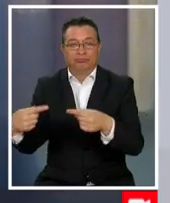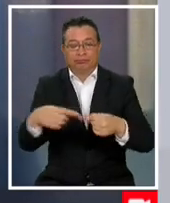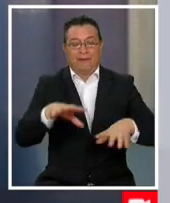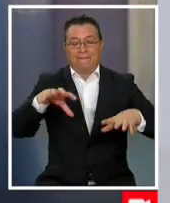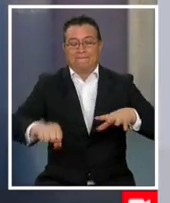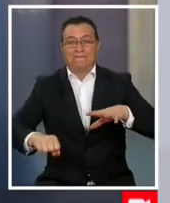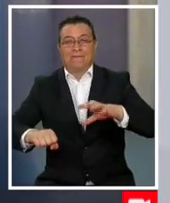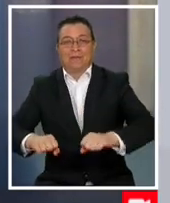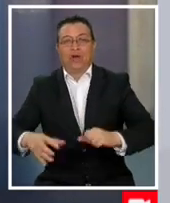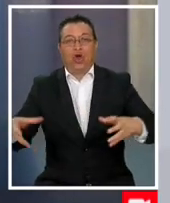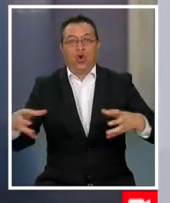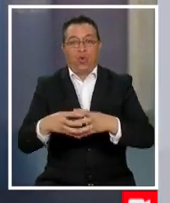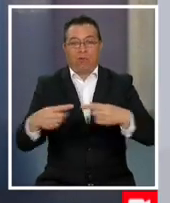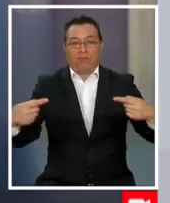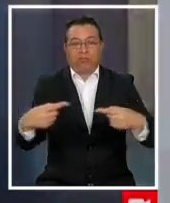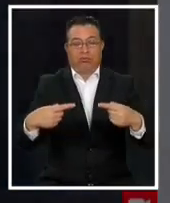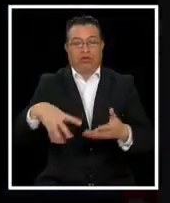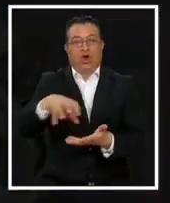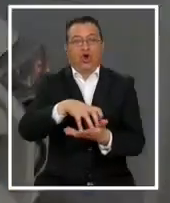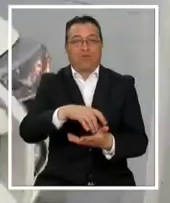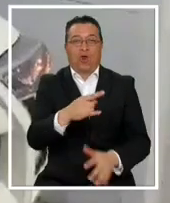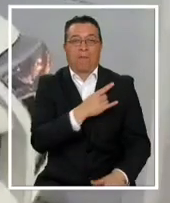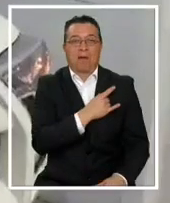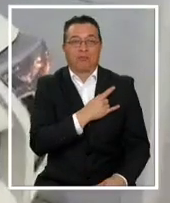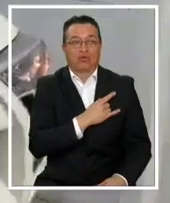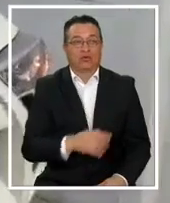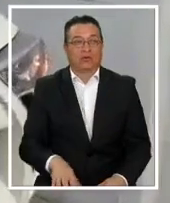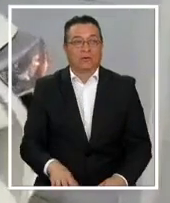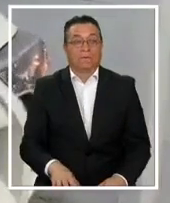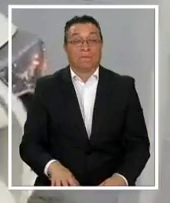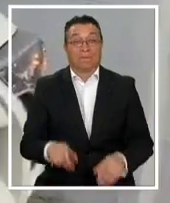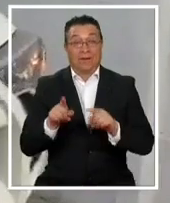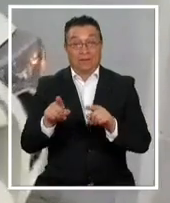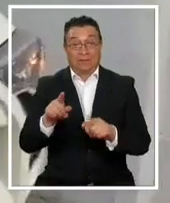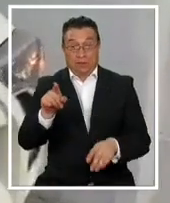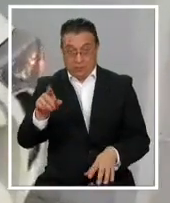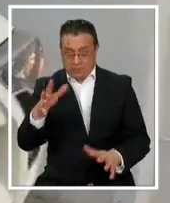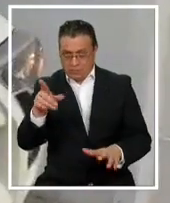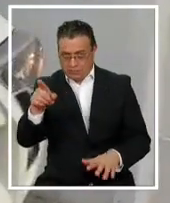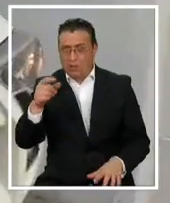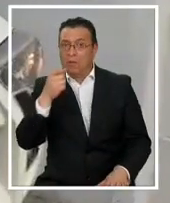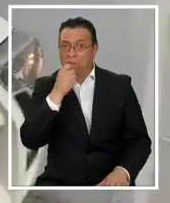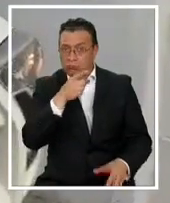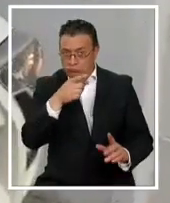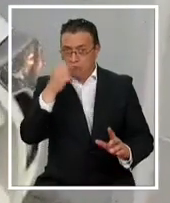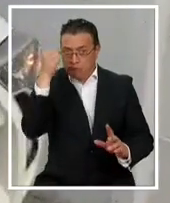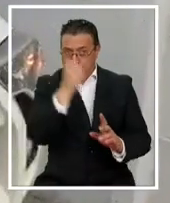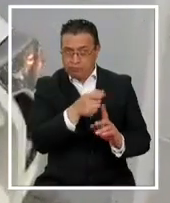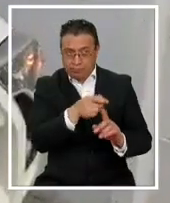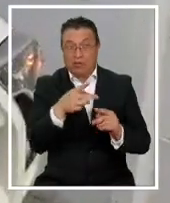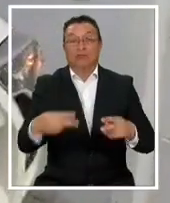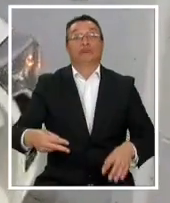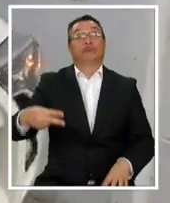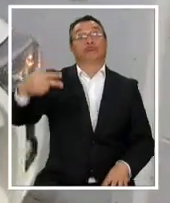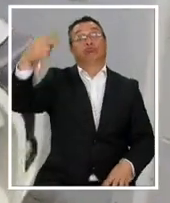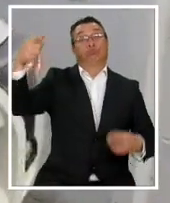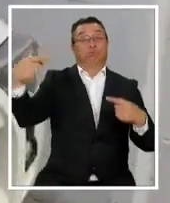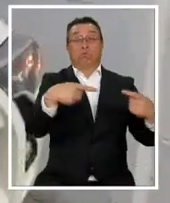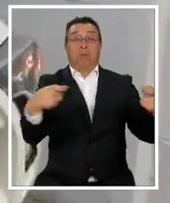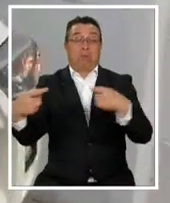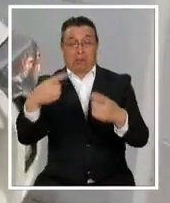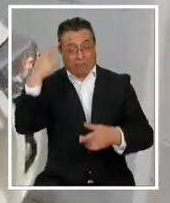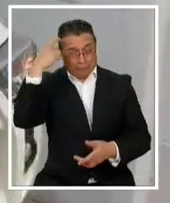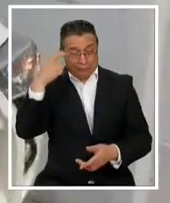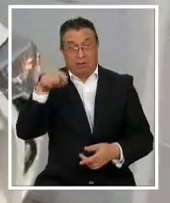disputa entre grupos antagónicos en la comuna de Maipú. El presunto autor del homicidio, que gatilló una escalada de violencia,